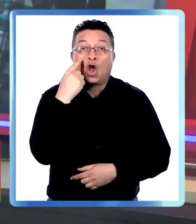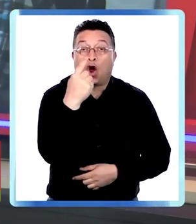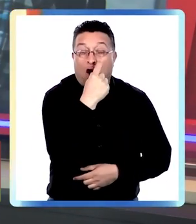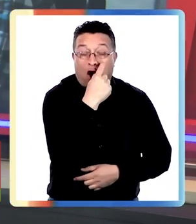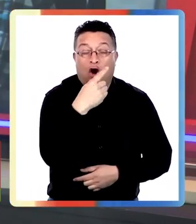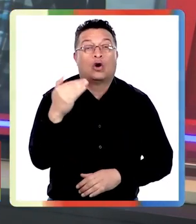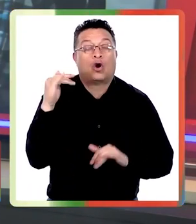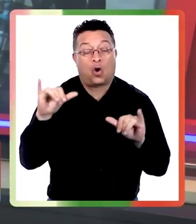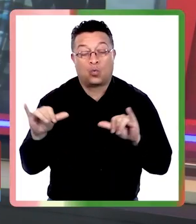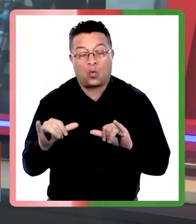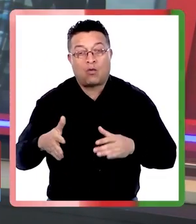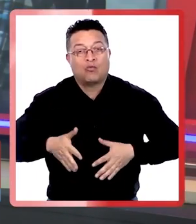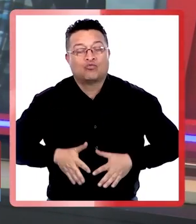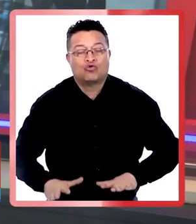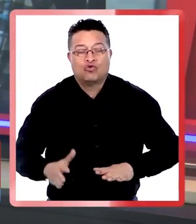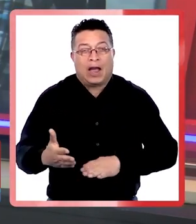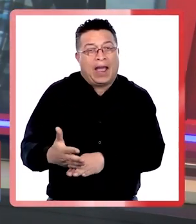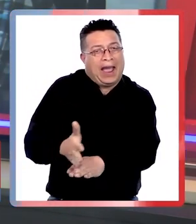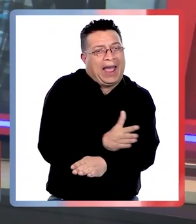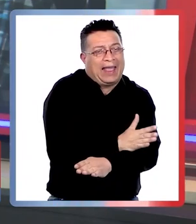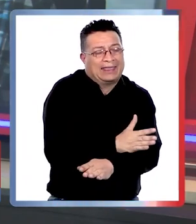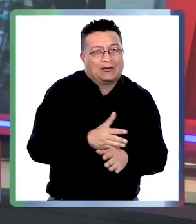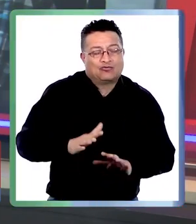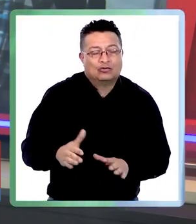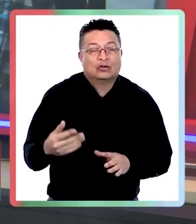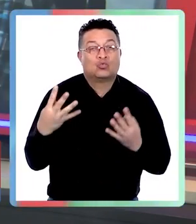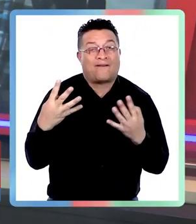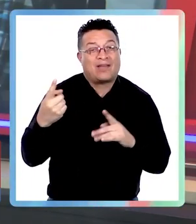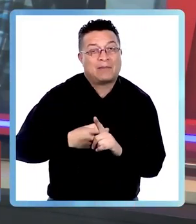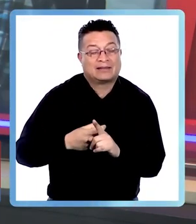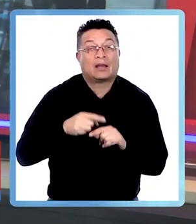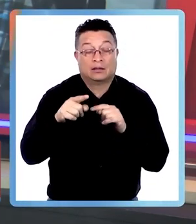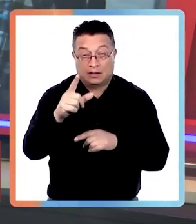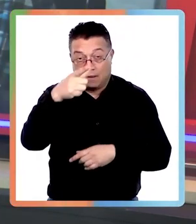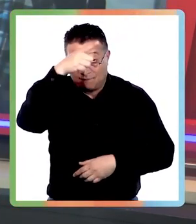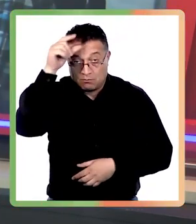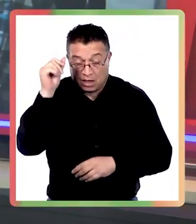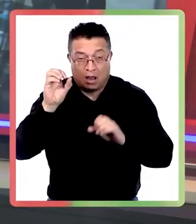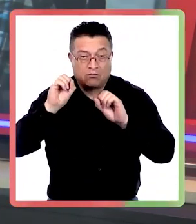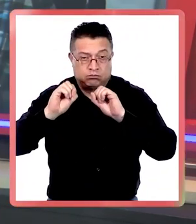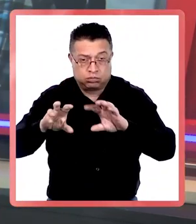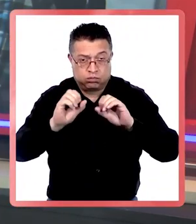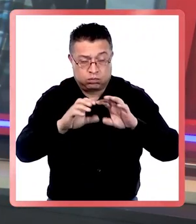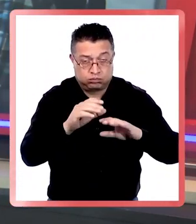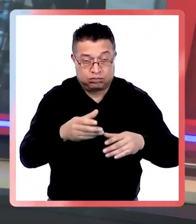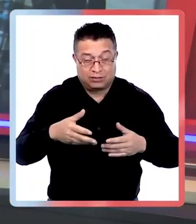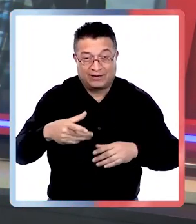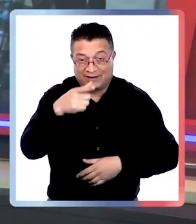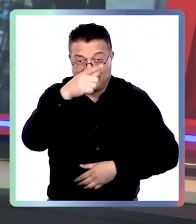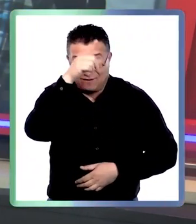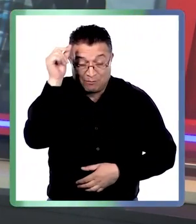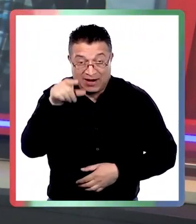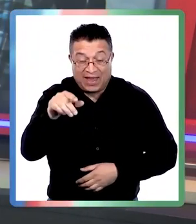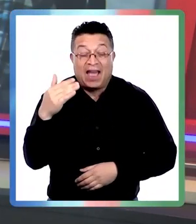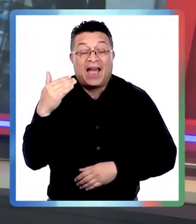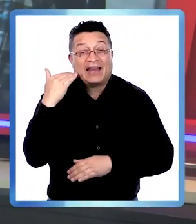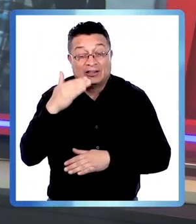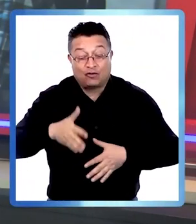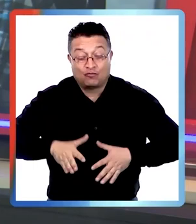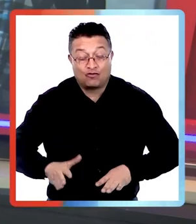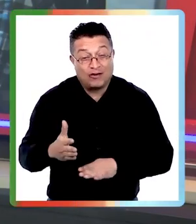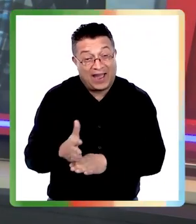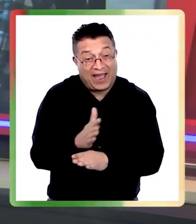de fondo de ojo a bebés prematuros extremos. Para ello se capacitó a un grupo de enfermeras del programa de prematuros. ¿Cómo